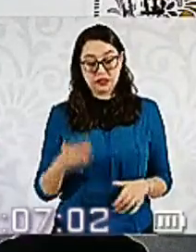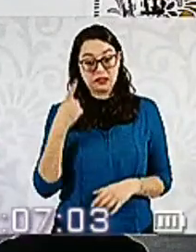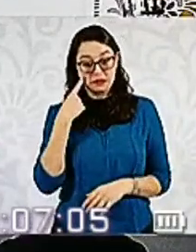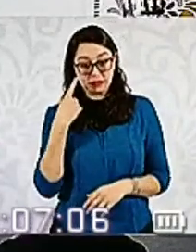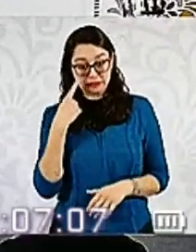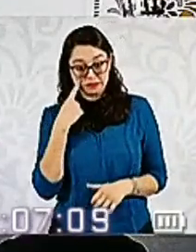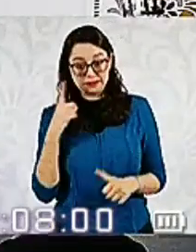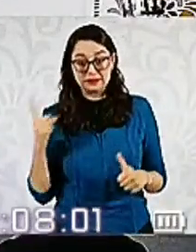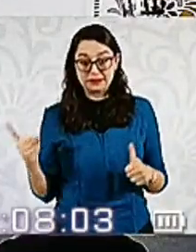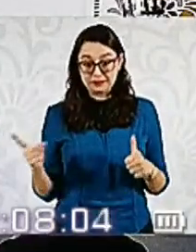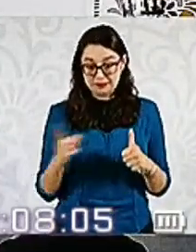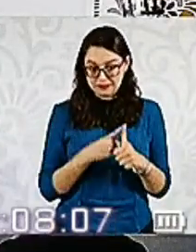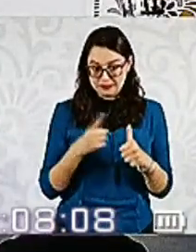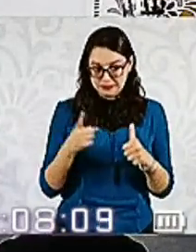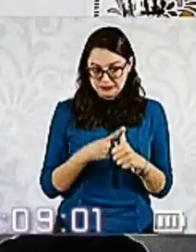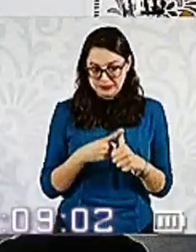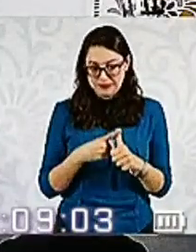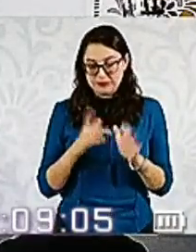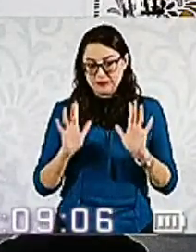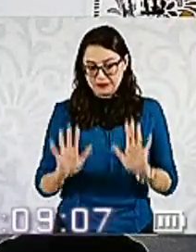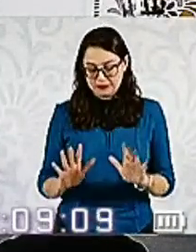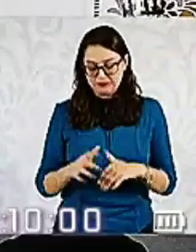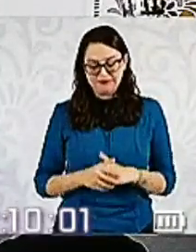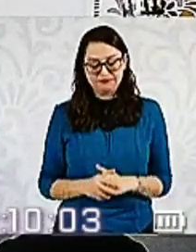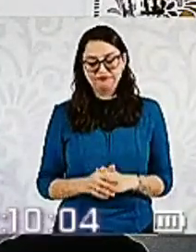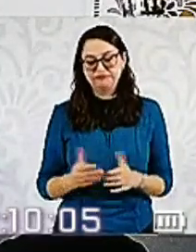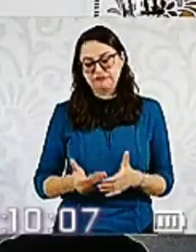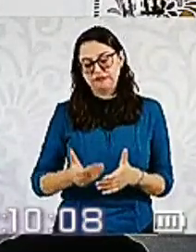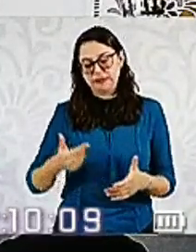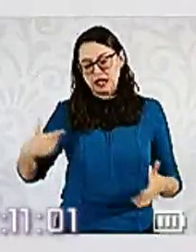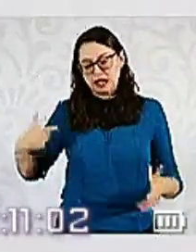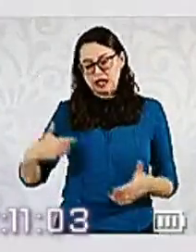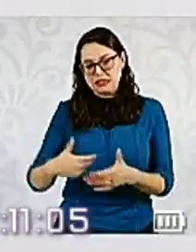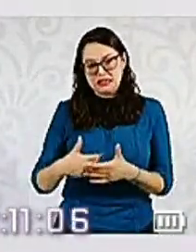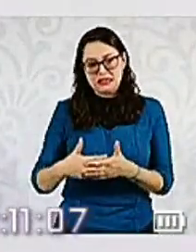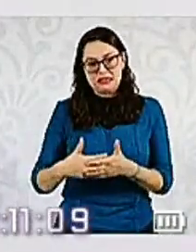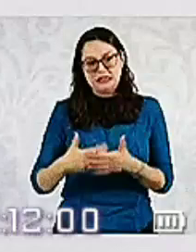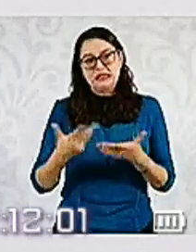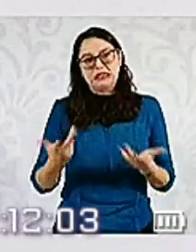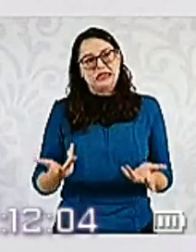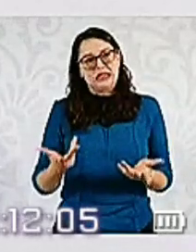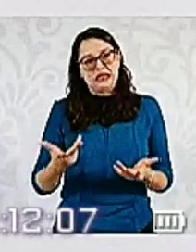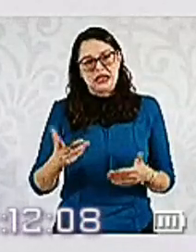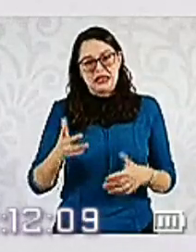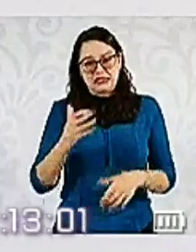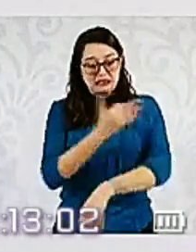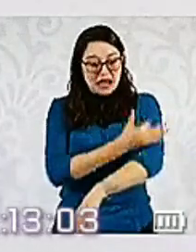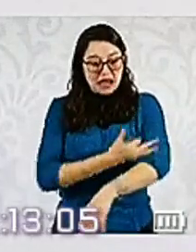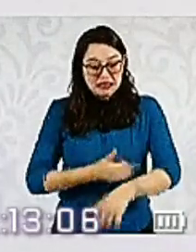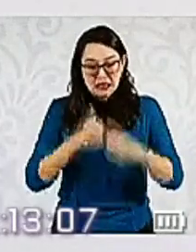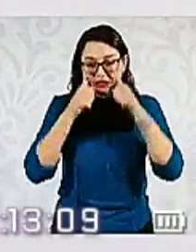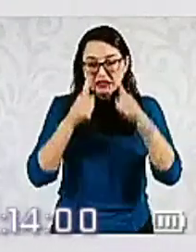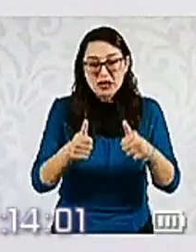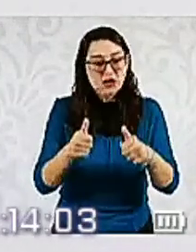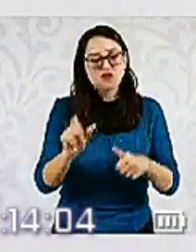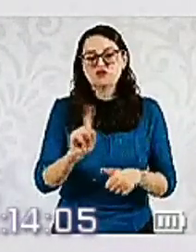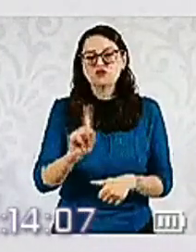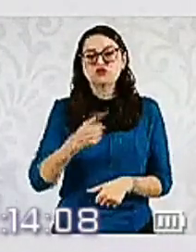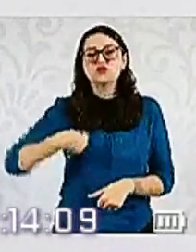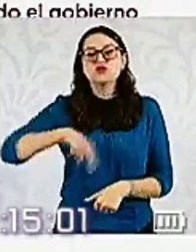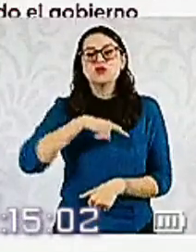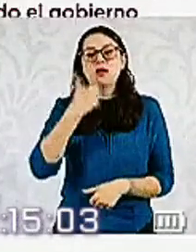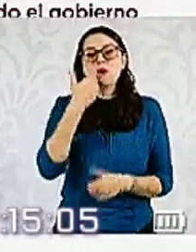correctivo a un enfoque preventivo. En México tenemos un dicho que dice que ahogado el niño se tapa el pozo. Pues nosotros no queremos